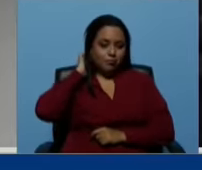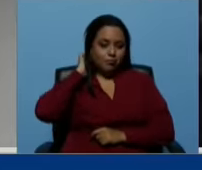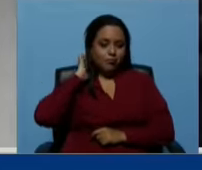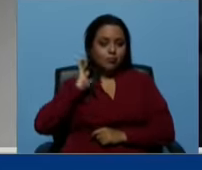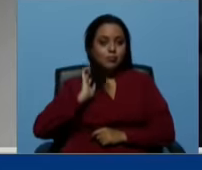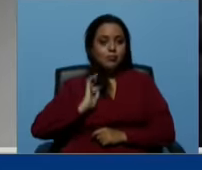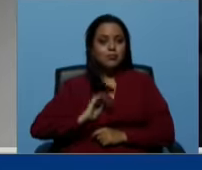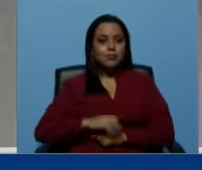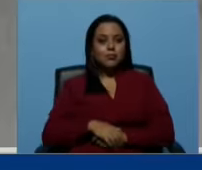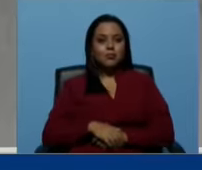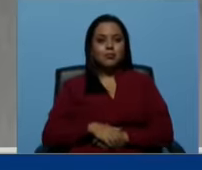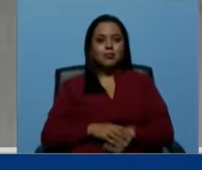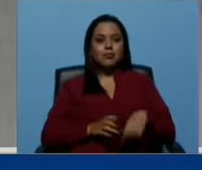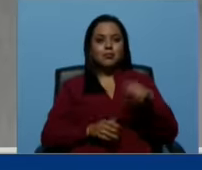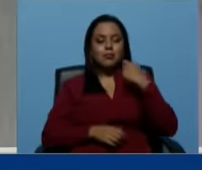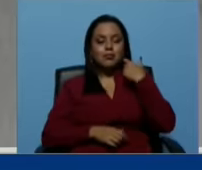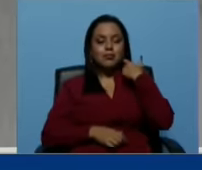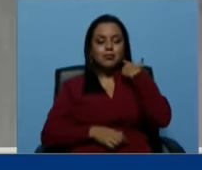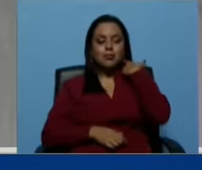Dejen el alboroto.